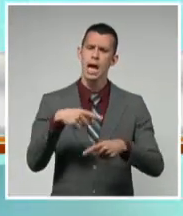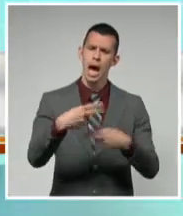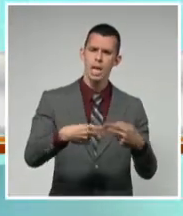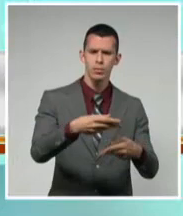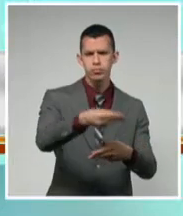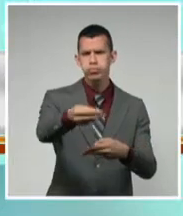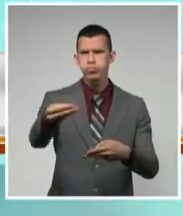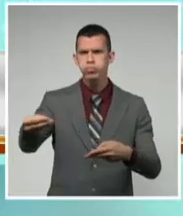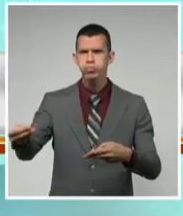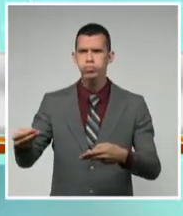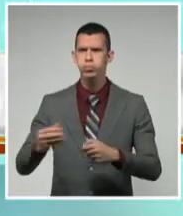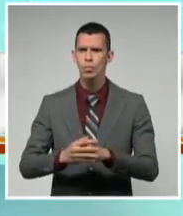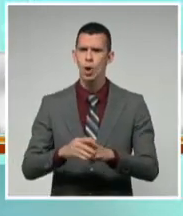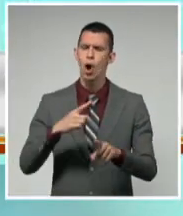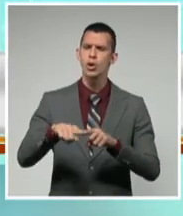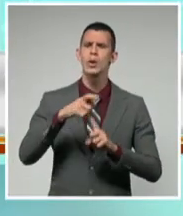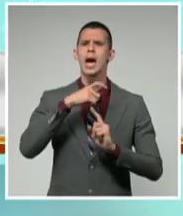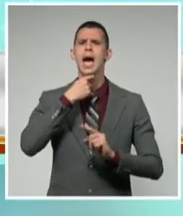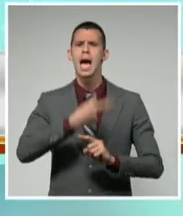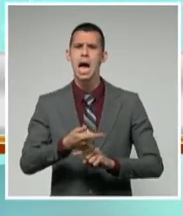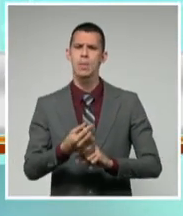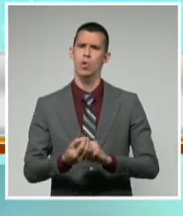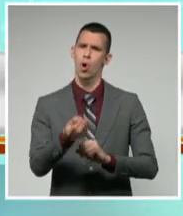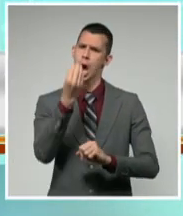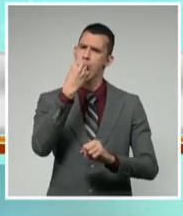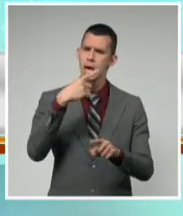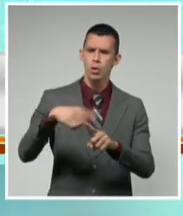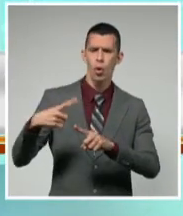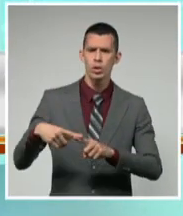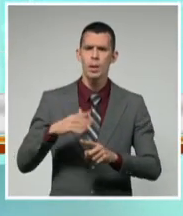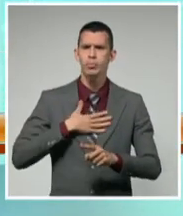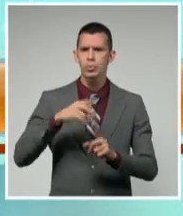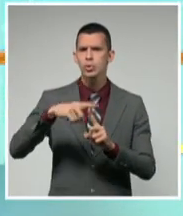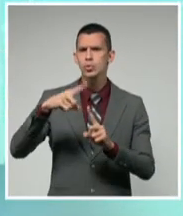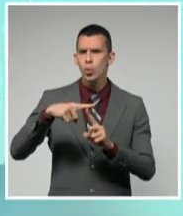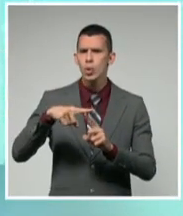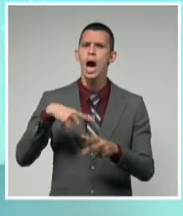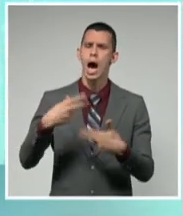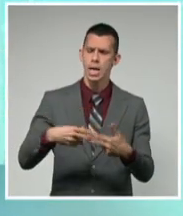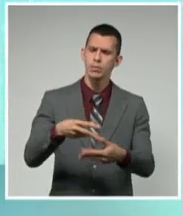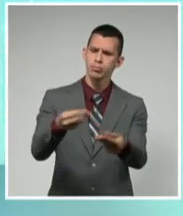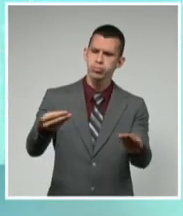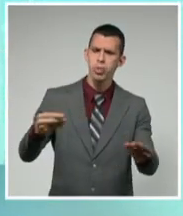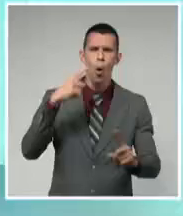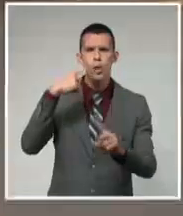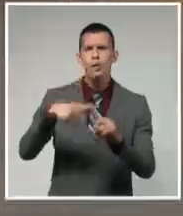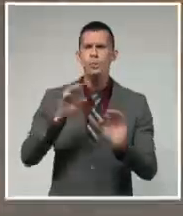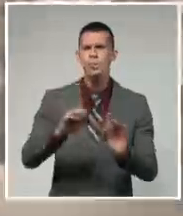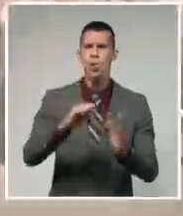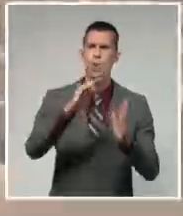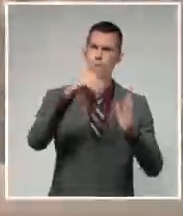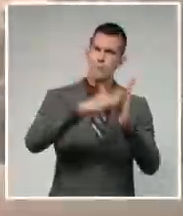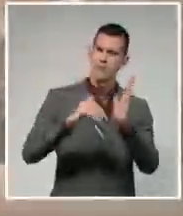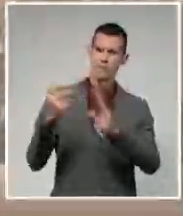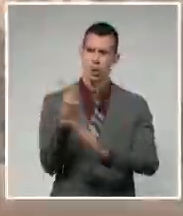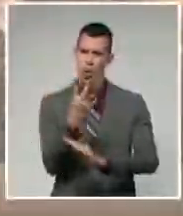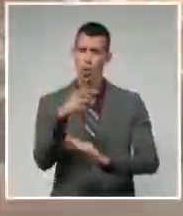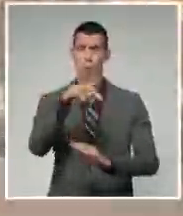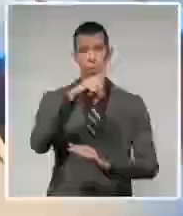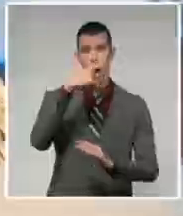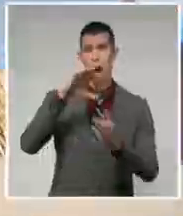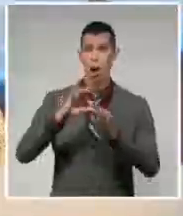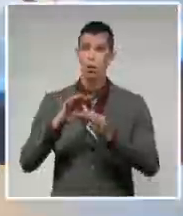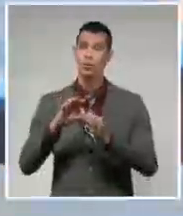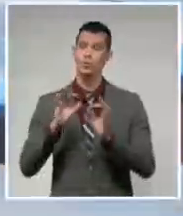también a los organismos priorizados, fundamentalmente a la gastronomía y alojamiento, para garantizar el verano en los meses de julio y agosto. La empresa,